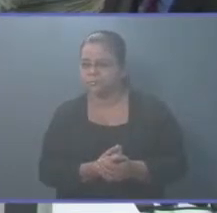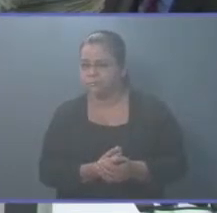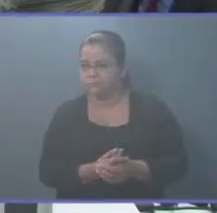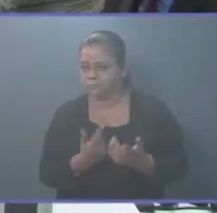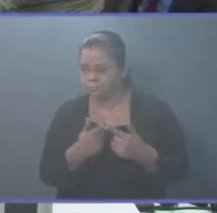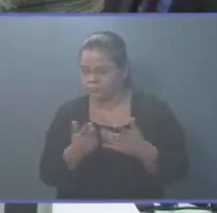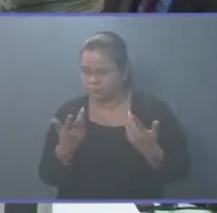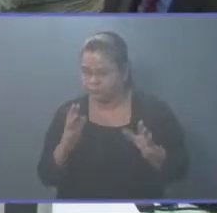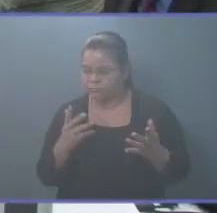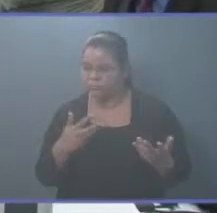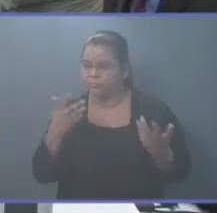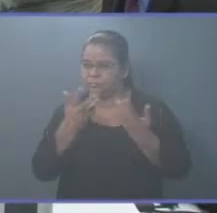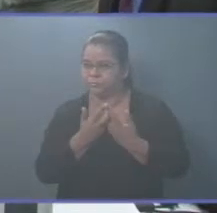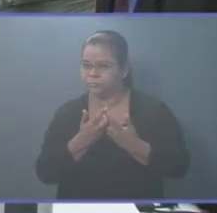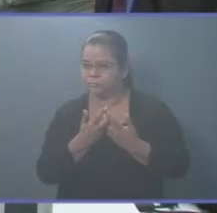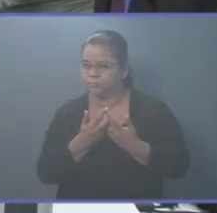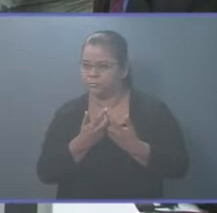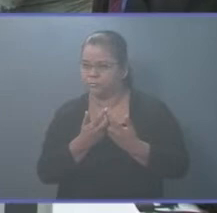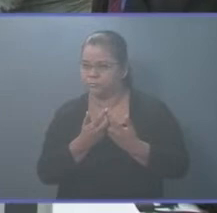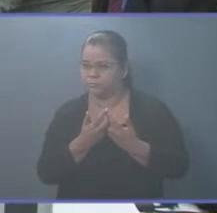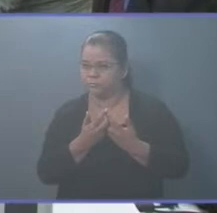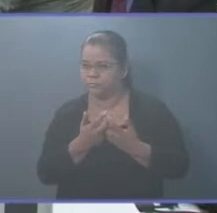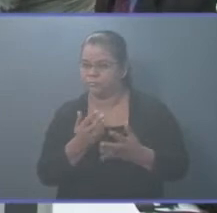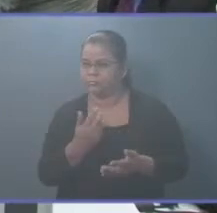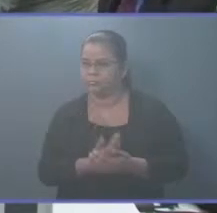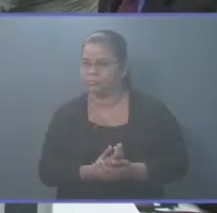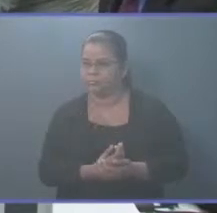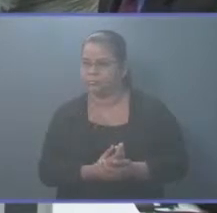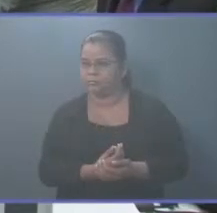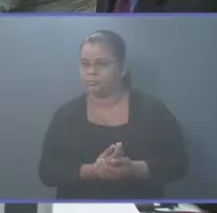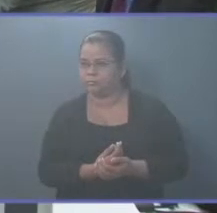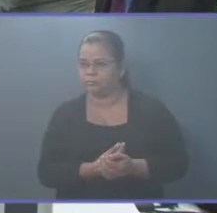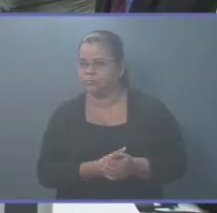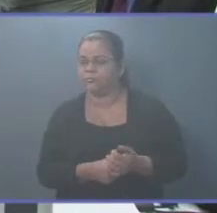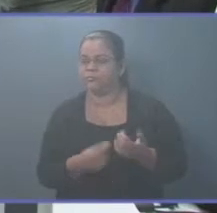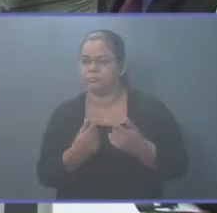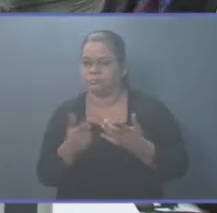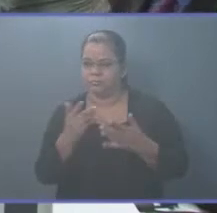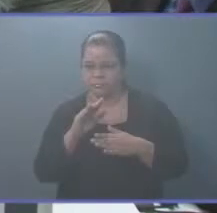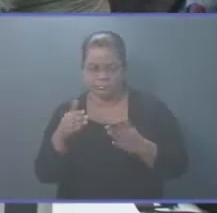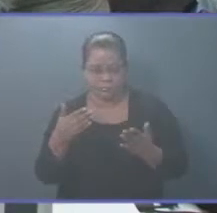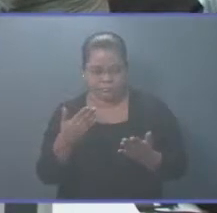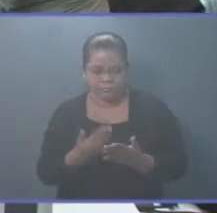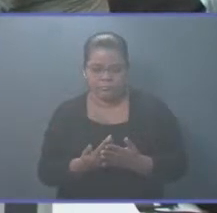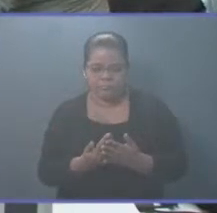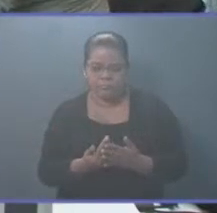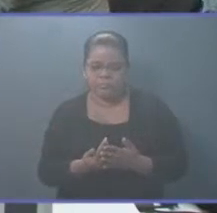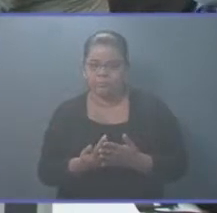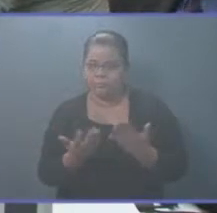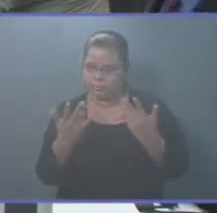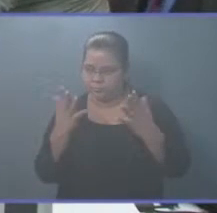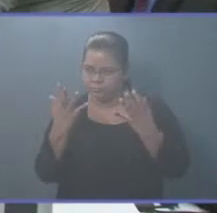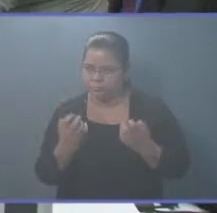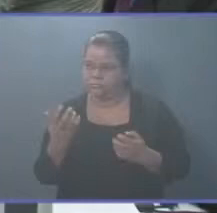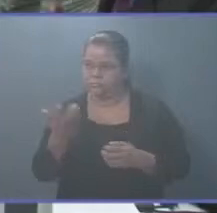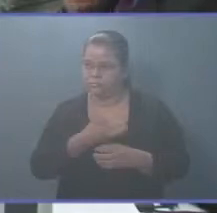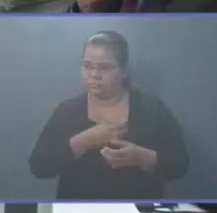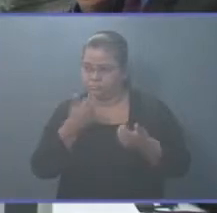funciones de promoción sería. ¿Eh? Sí, promoción. Promoción, coma, guía. Un segundo.